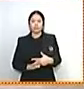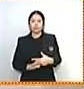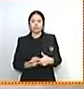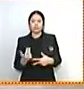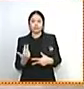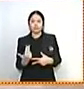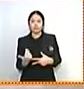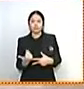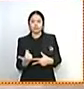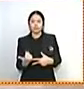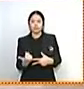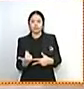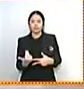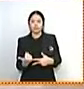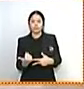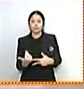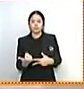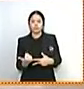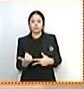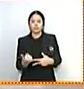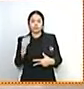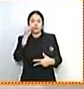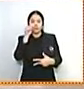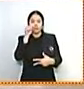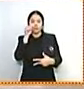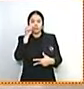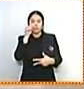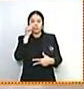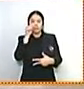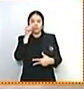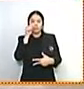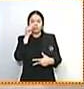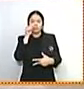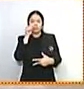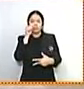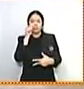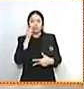13, tercer y último número ganador, atento.